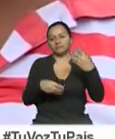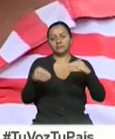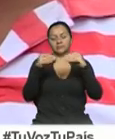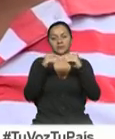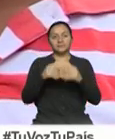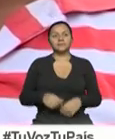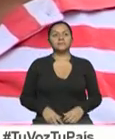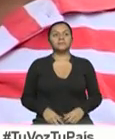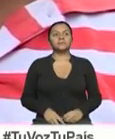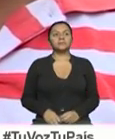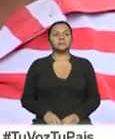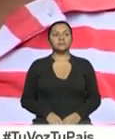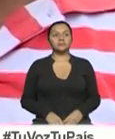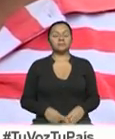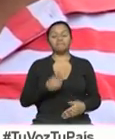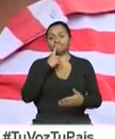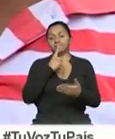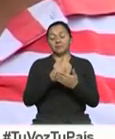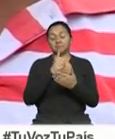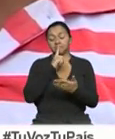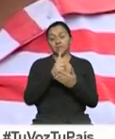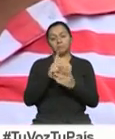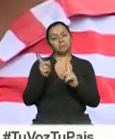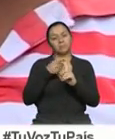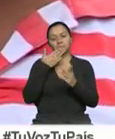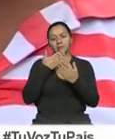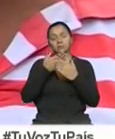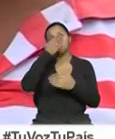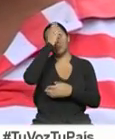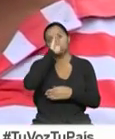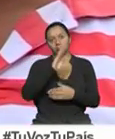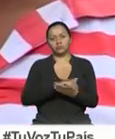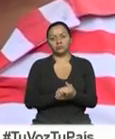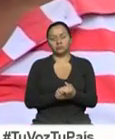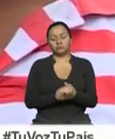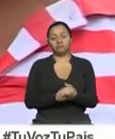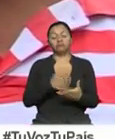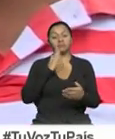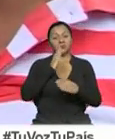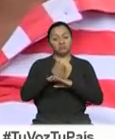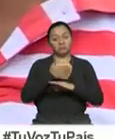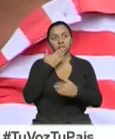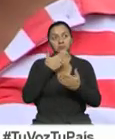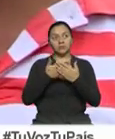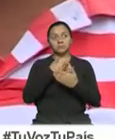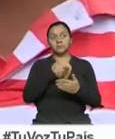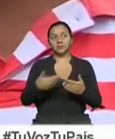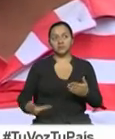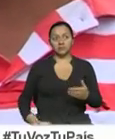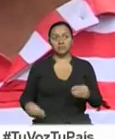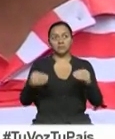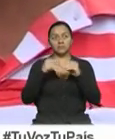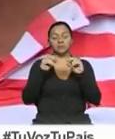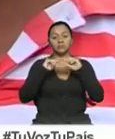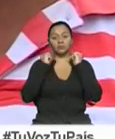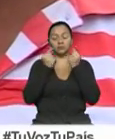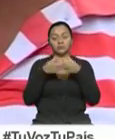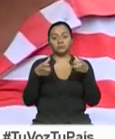Dios y al presidente y a los que organizan. ¿Para qué? Que esta vivienda está bonita. Después de haber perdido